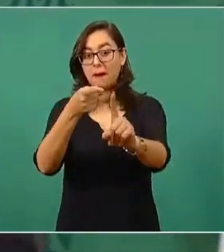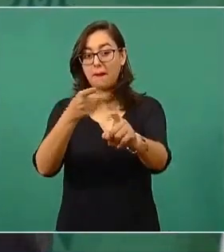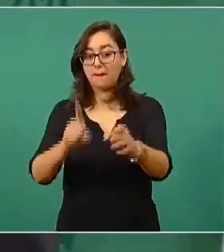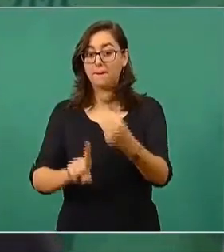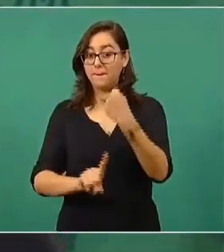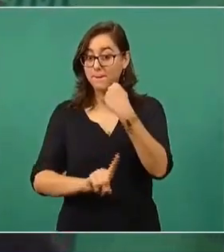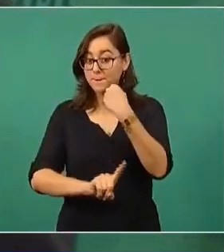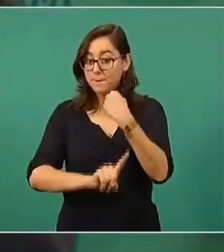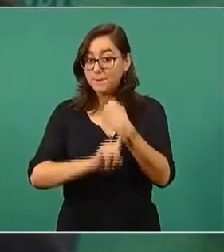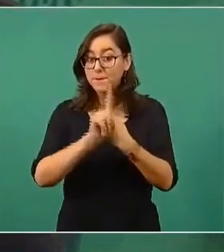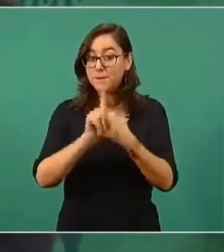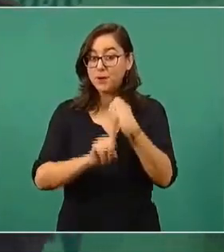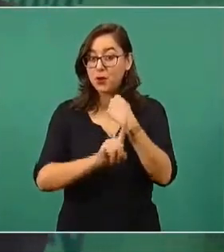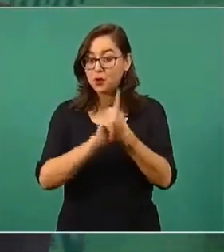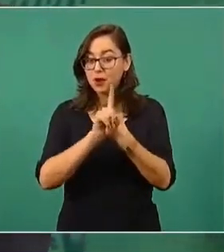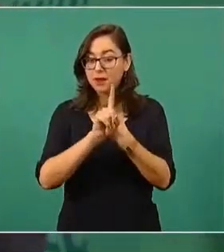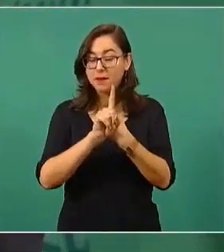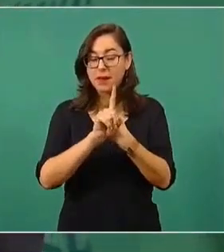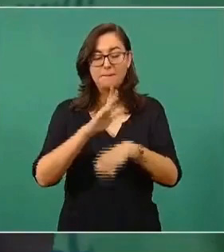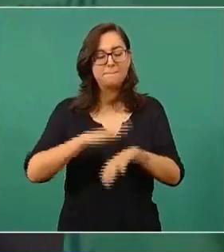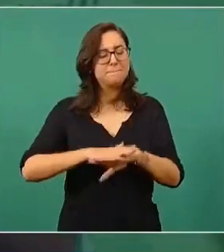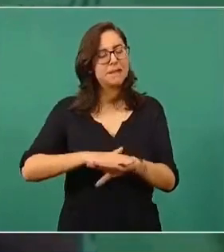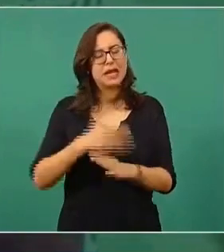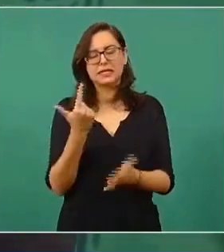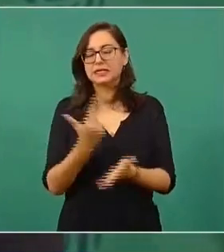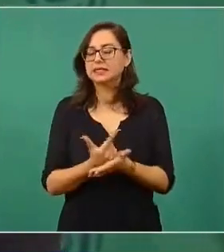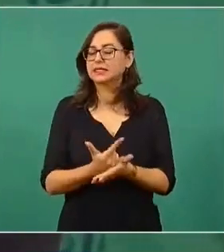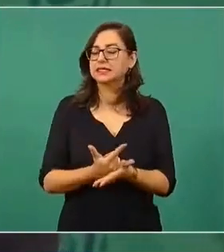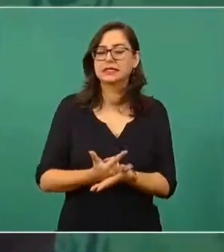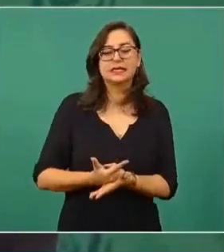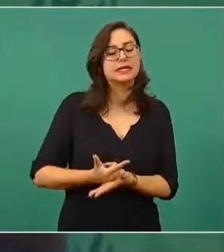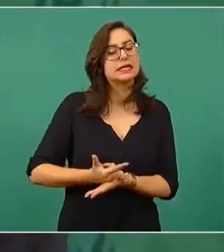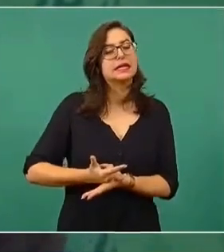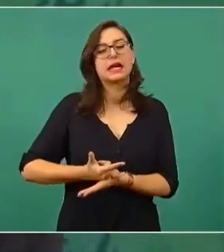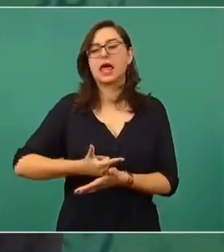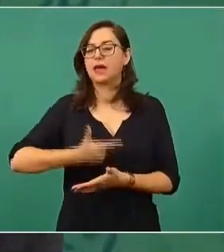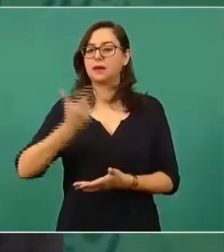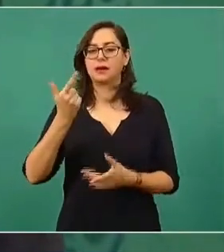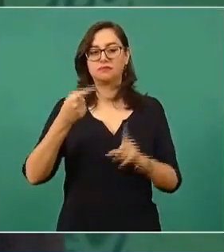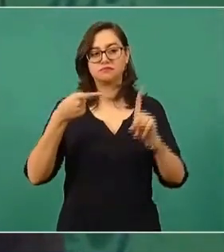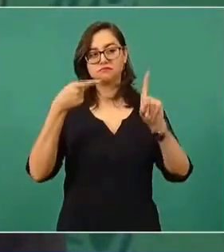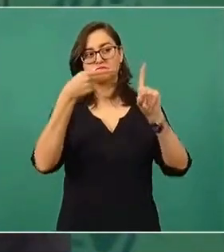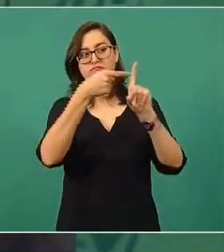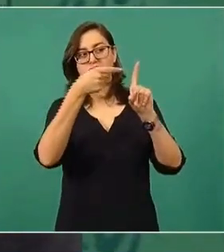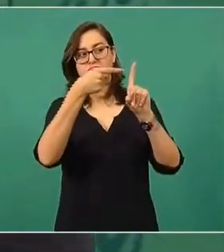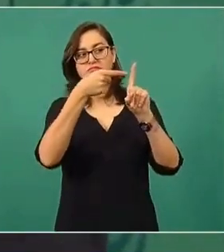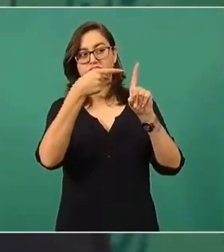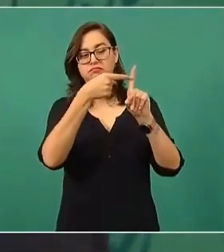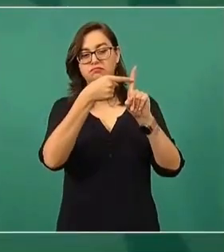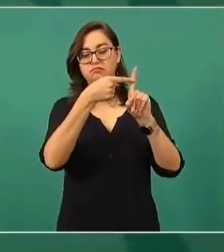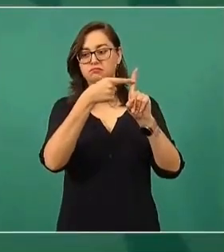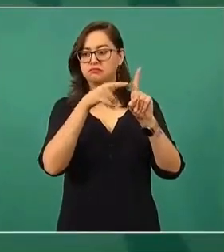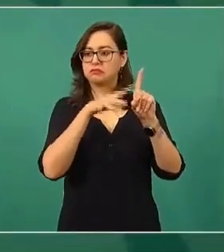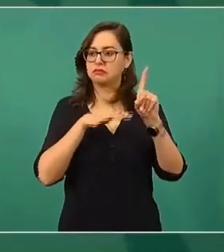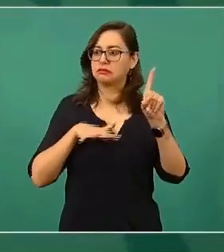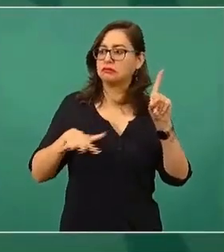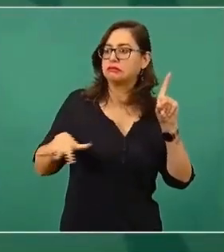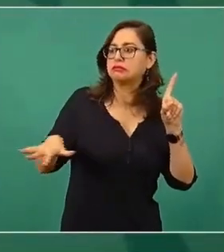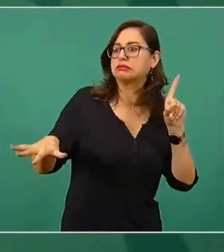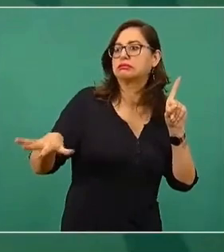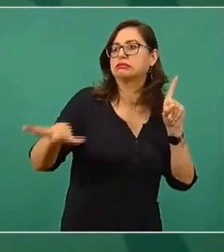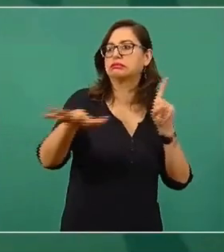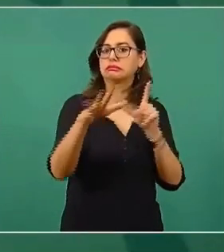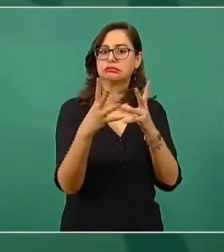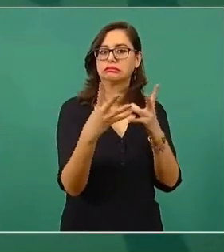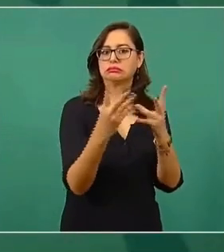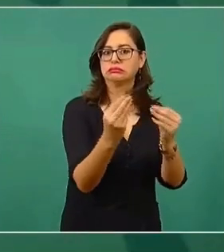que origina, ¿sí?, todo lo demás, o que atendamos las consecuencias,